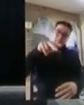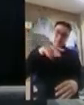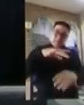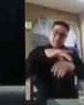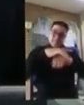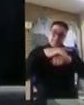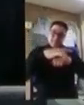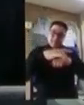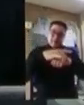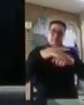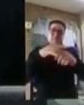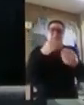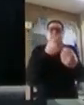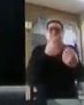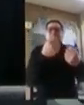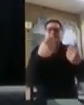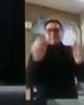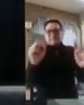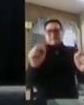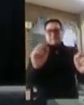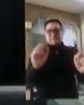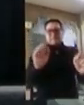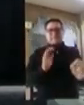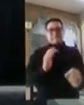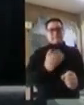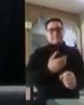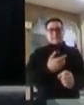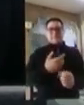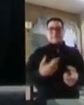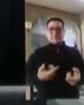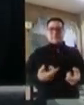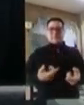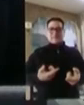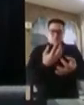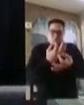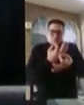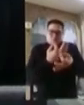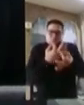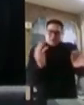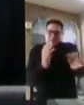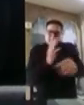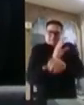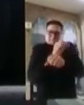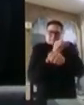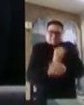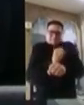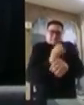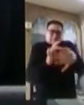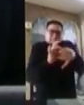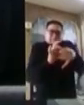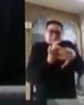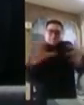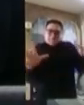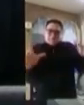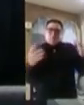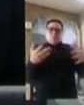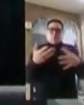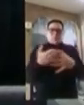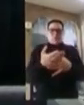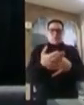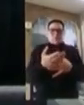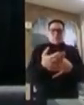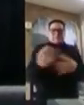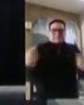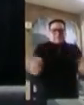salvar nuestras vidas, para libertarnos de esa servidumbre del pecado que por muchos